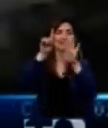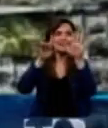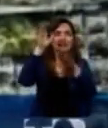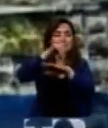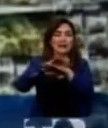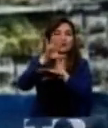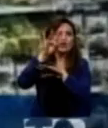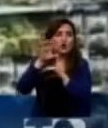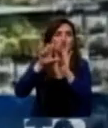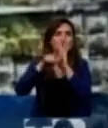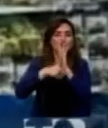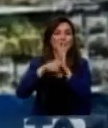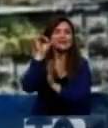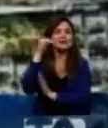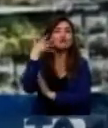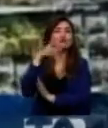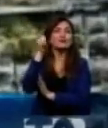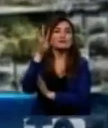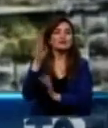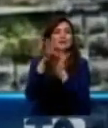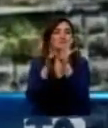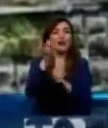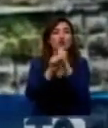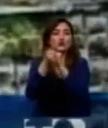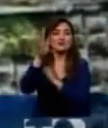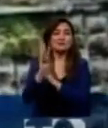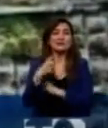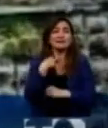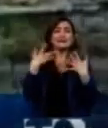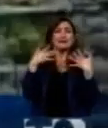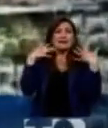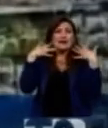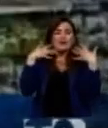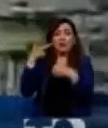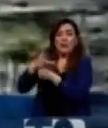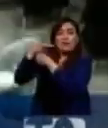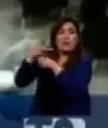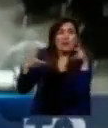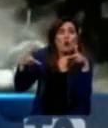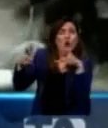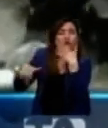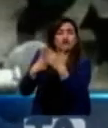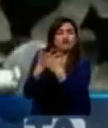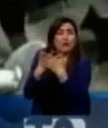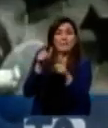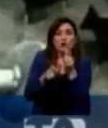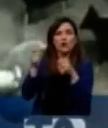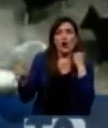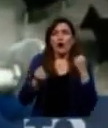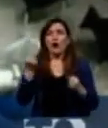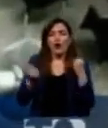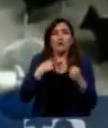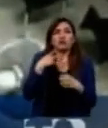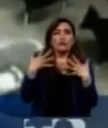...18 horas 58 minutos... sábado 16 de abril de 2016, el terror empezó. Cámaras de seguridad grabaron la desesperación y